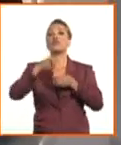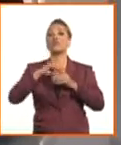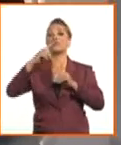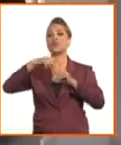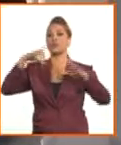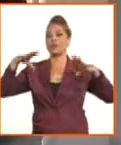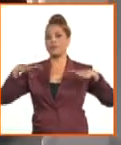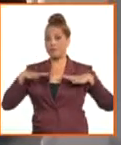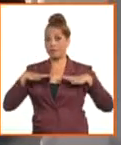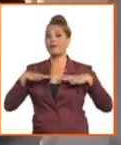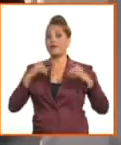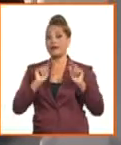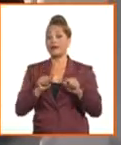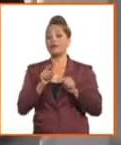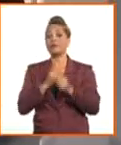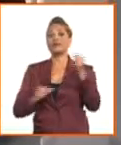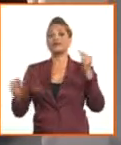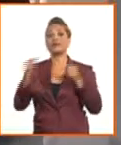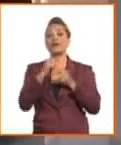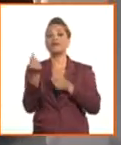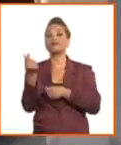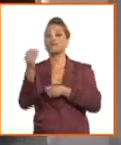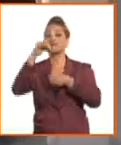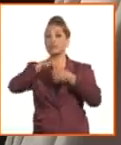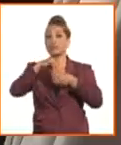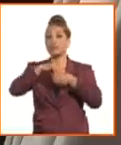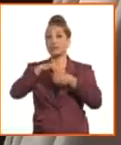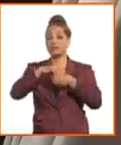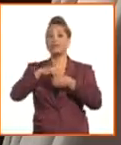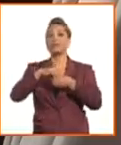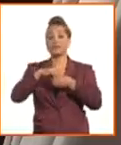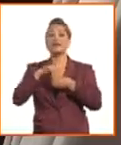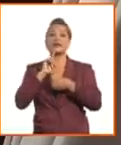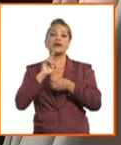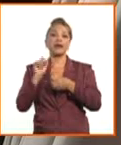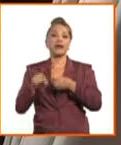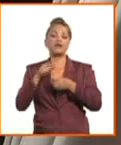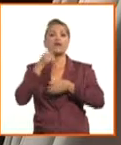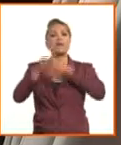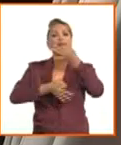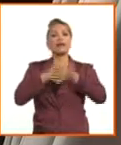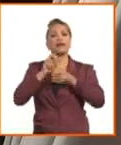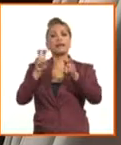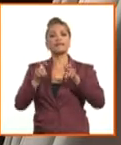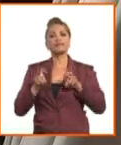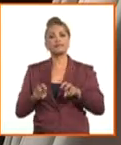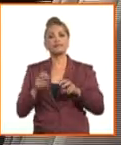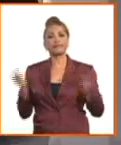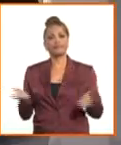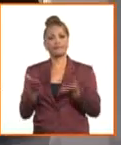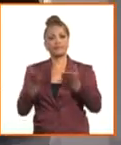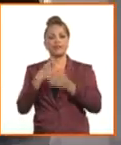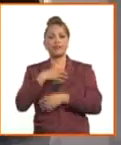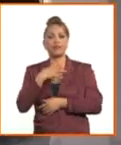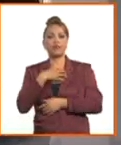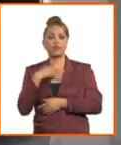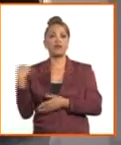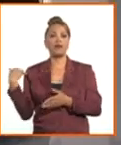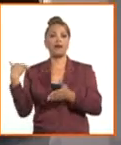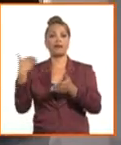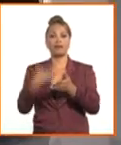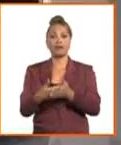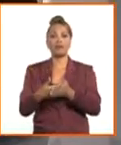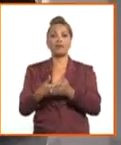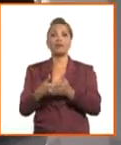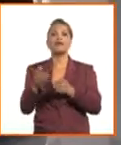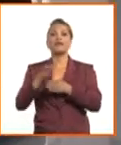que es una de las principales fuentes de ingresos del país. Por estos días visibles en La Habana. Claro, y yo explicaba en la Asamblea la recuperación que hemos tenido en determinados